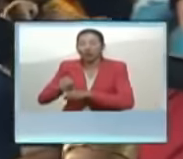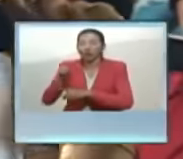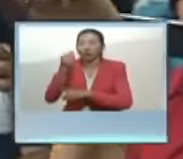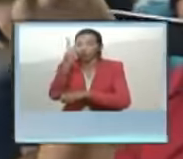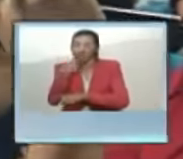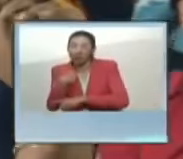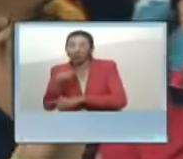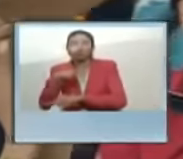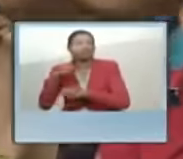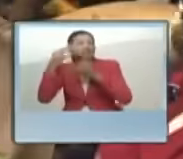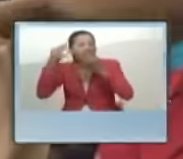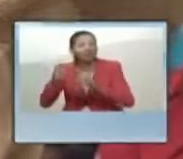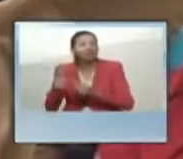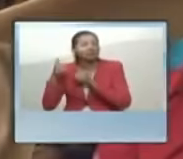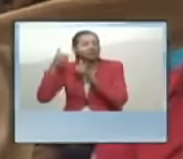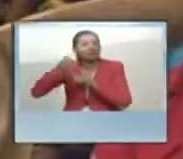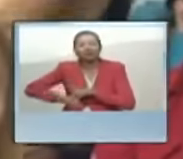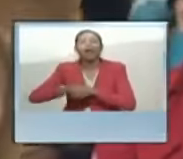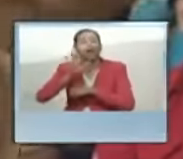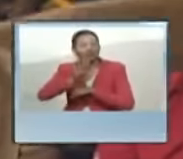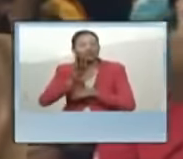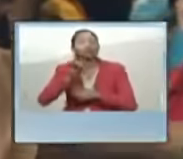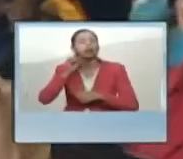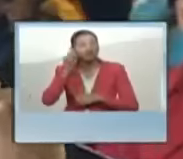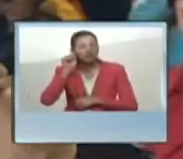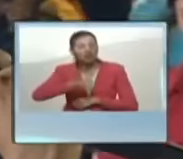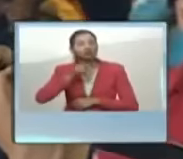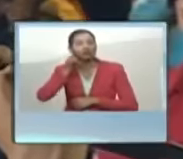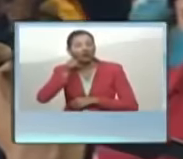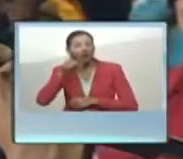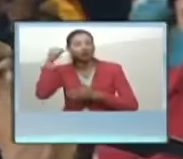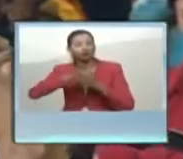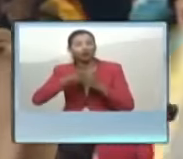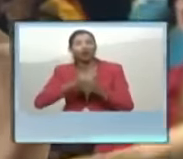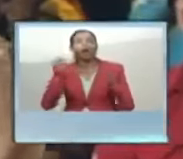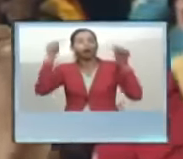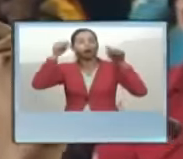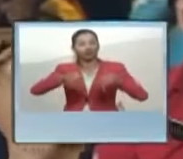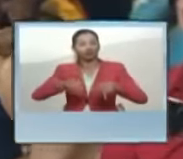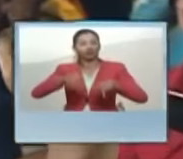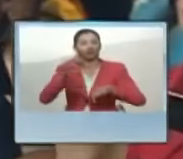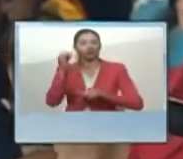de la historia contra los burgueses. Esa es nuestra lucha y por eso este consejo, bueno,